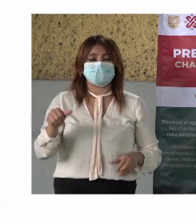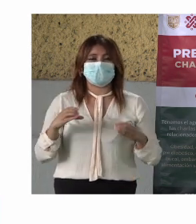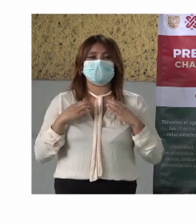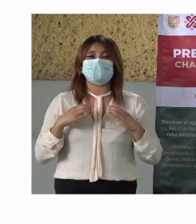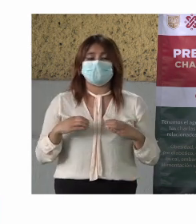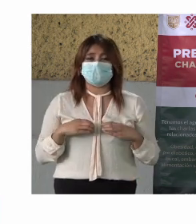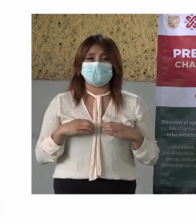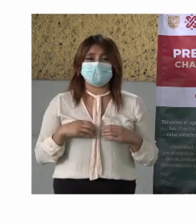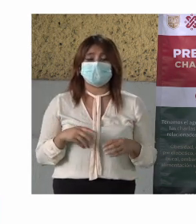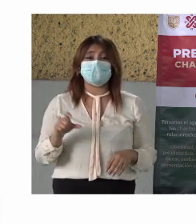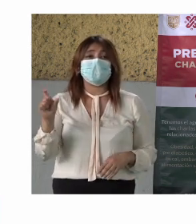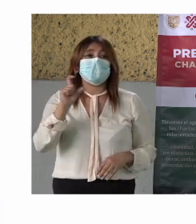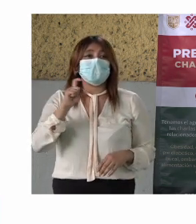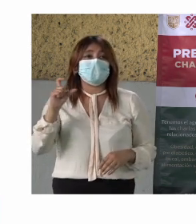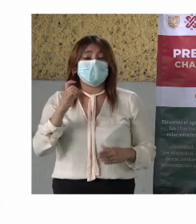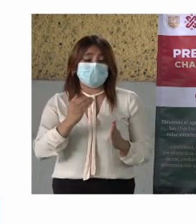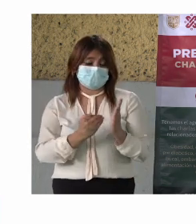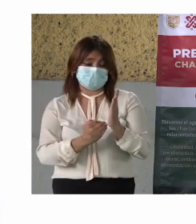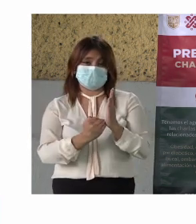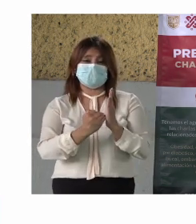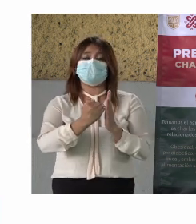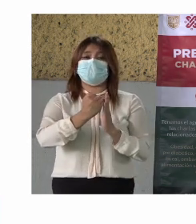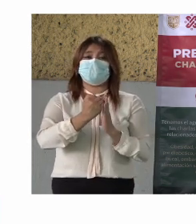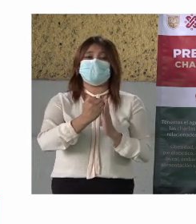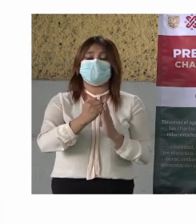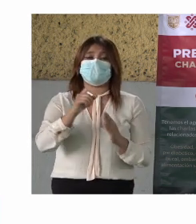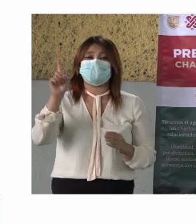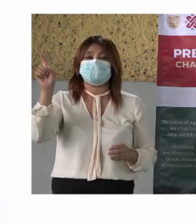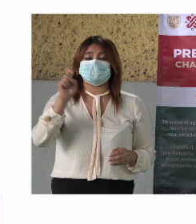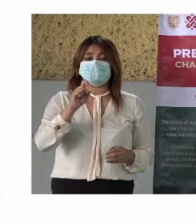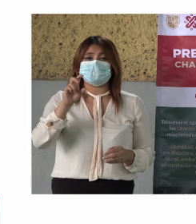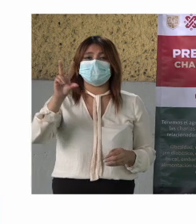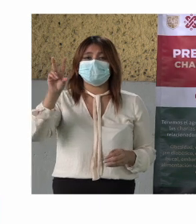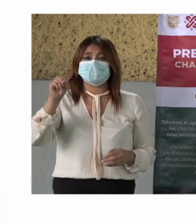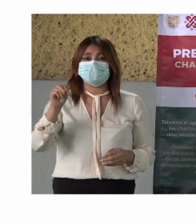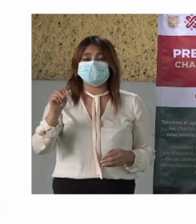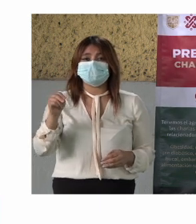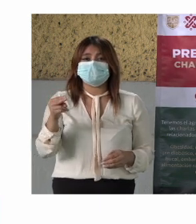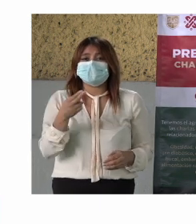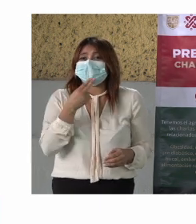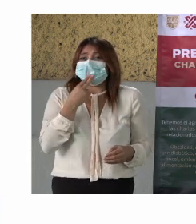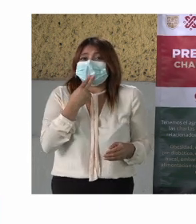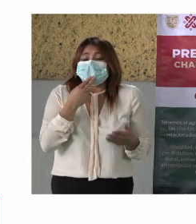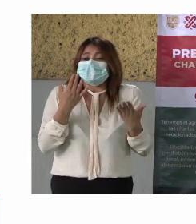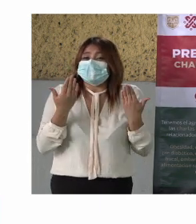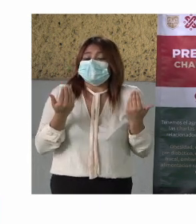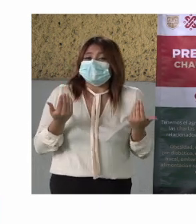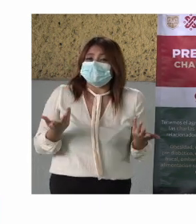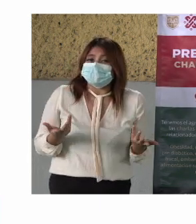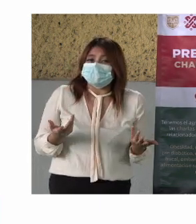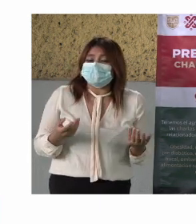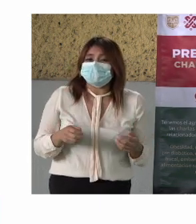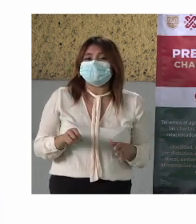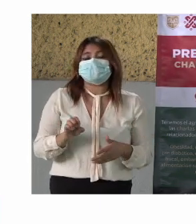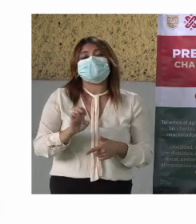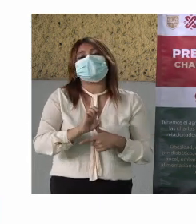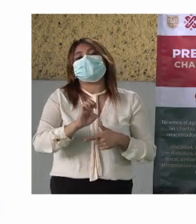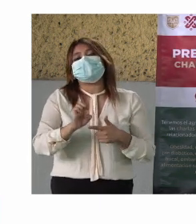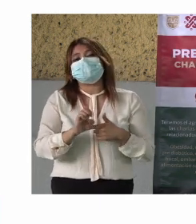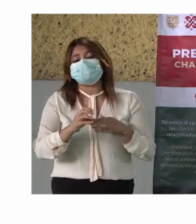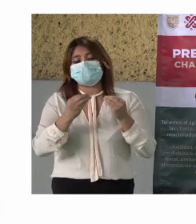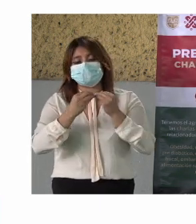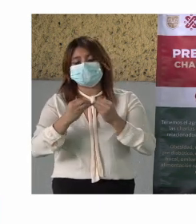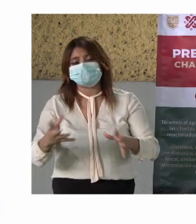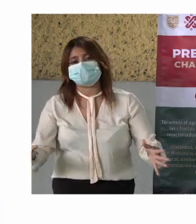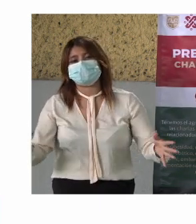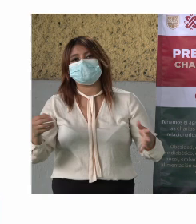de 180, esa molécula no funciona y la empieza a tirar. Pero entonces aprovechamos toda la